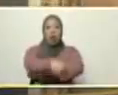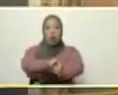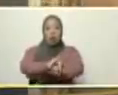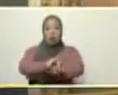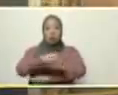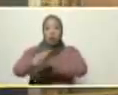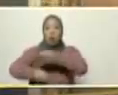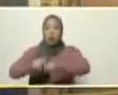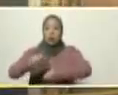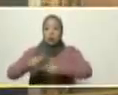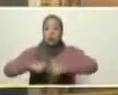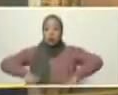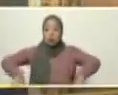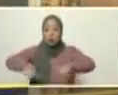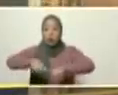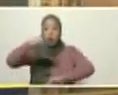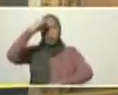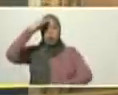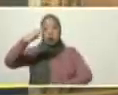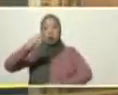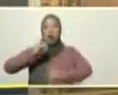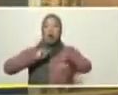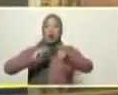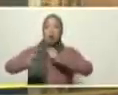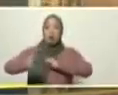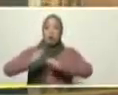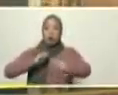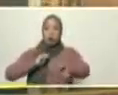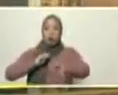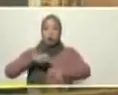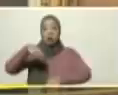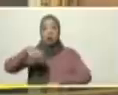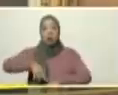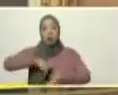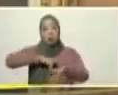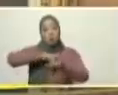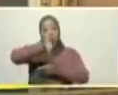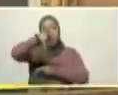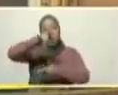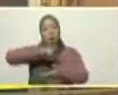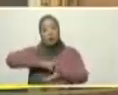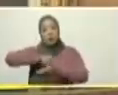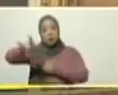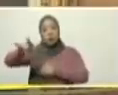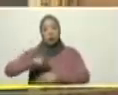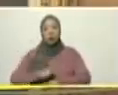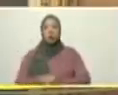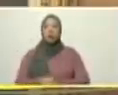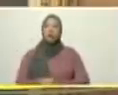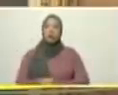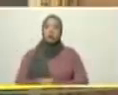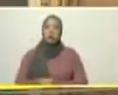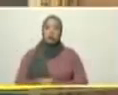ejército, la oficina para controlar a la Armada, a la aviación, a la Guardia Nacional.